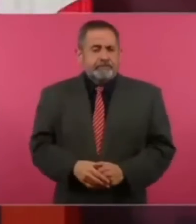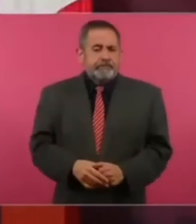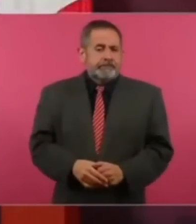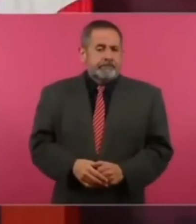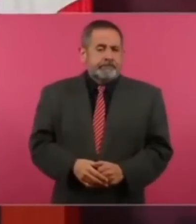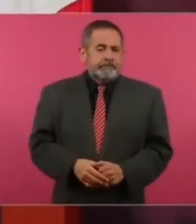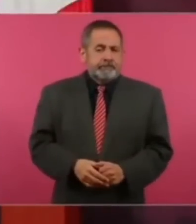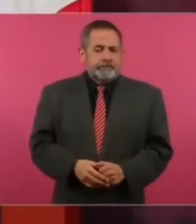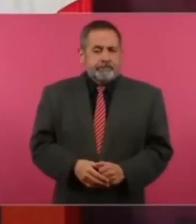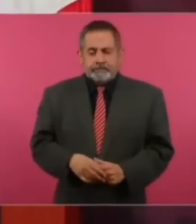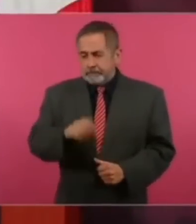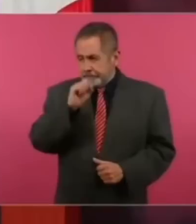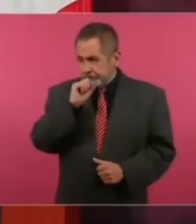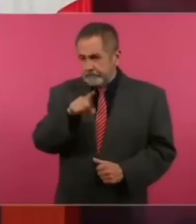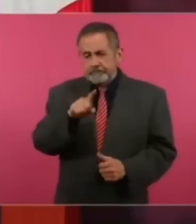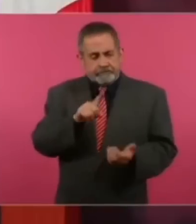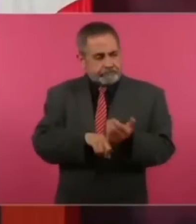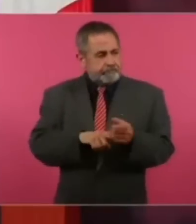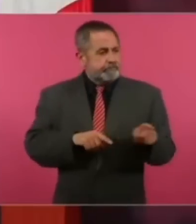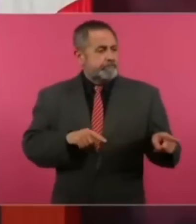y también abogado